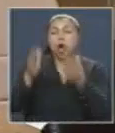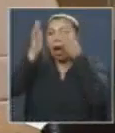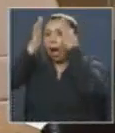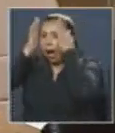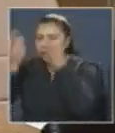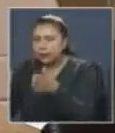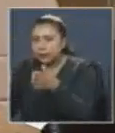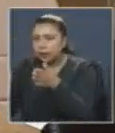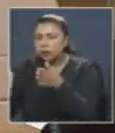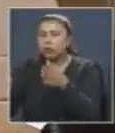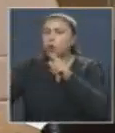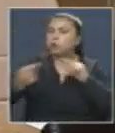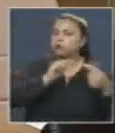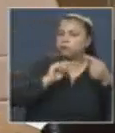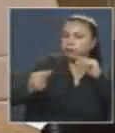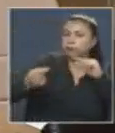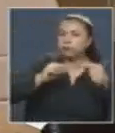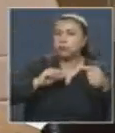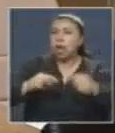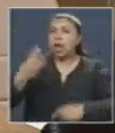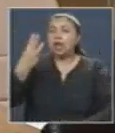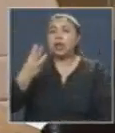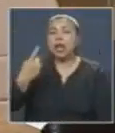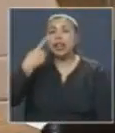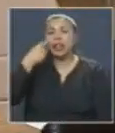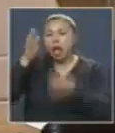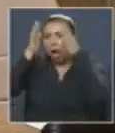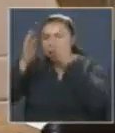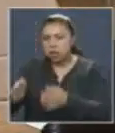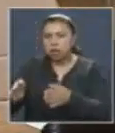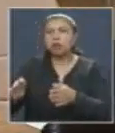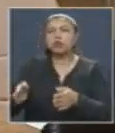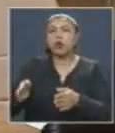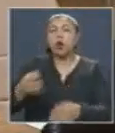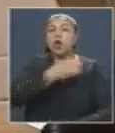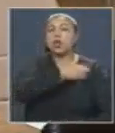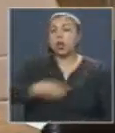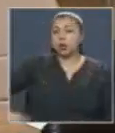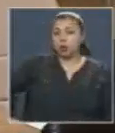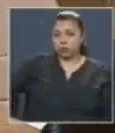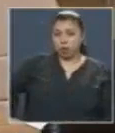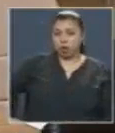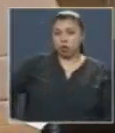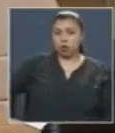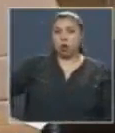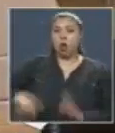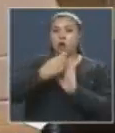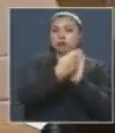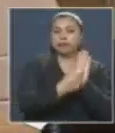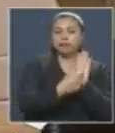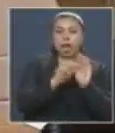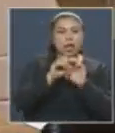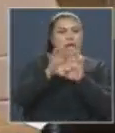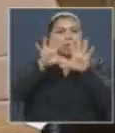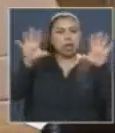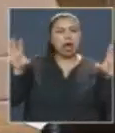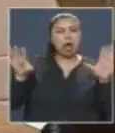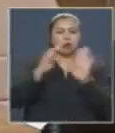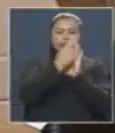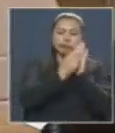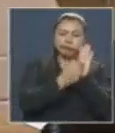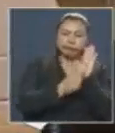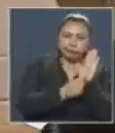atentos a la discusión estos tres días, que el gobierno entregue propuestas claras,